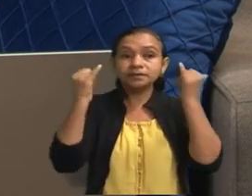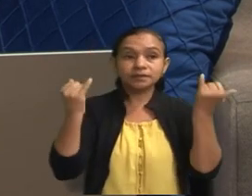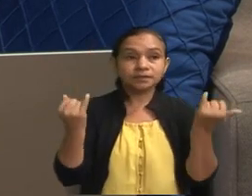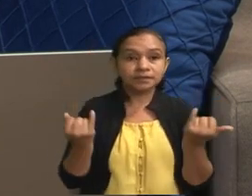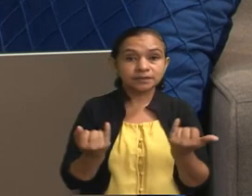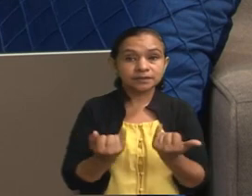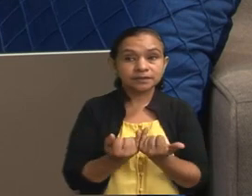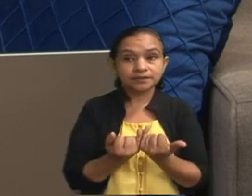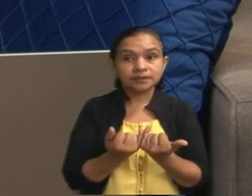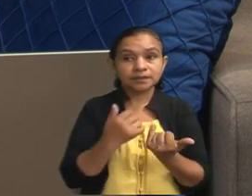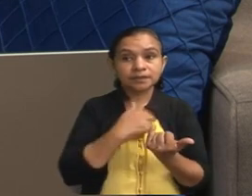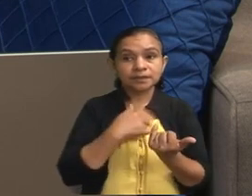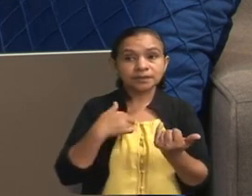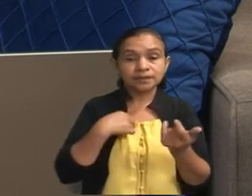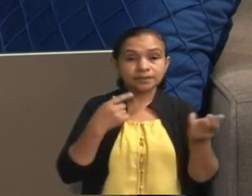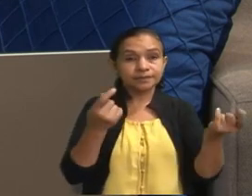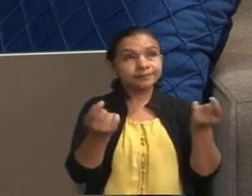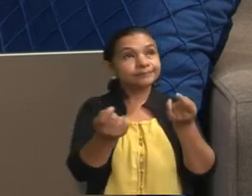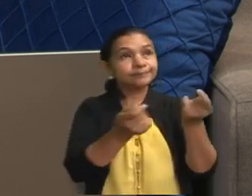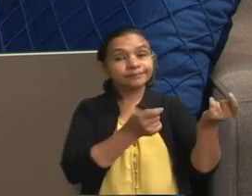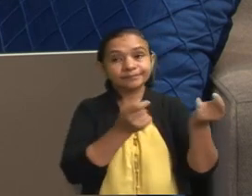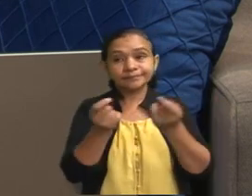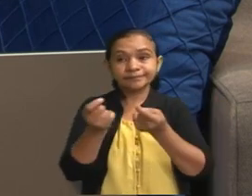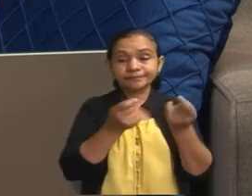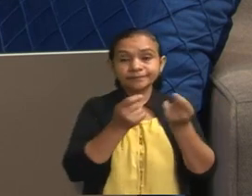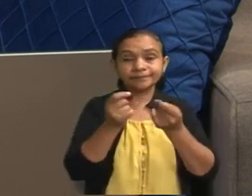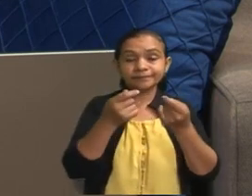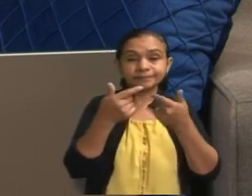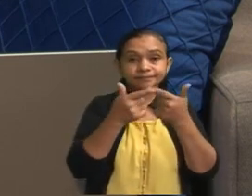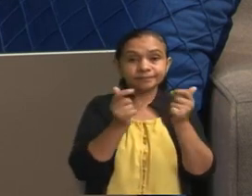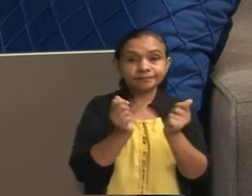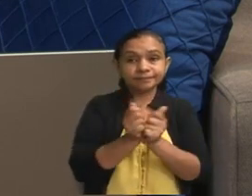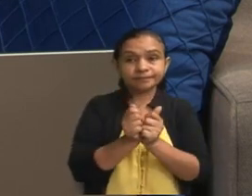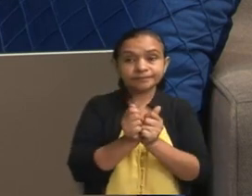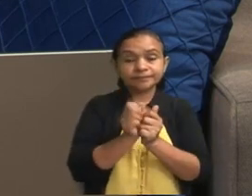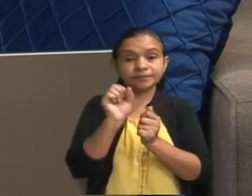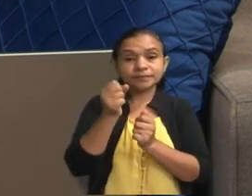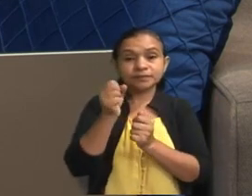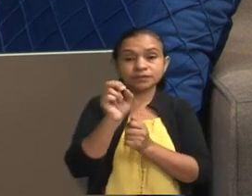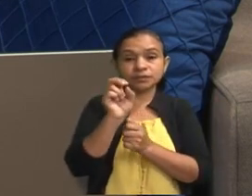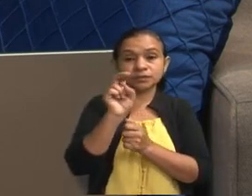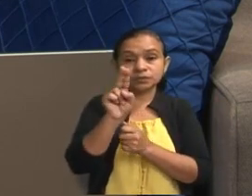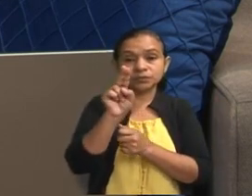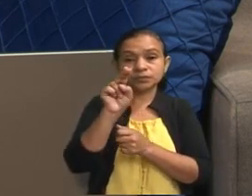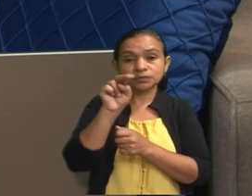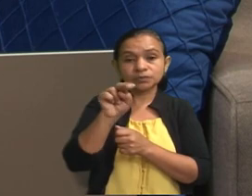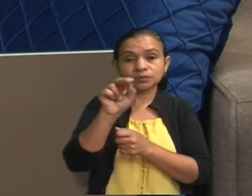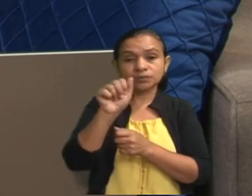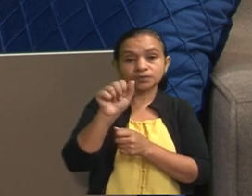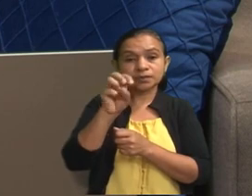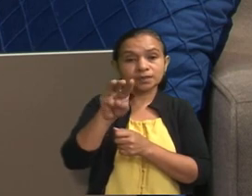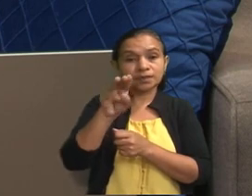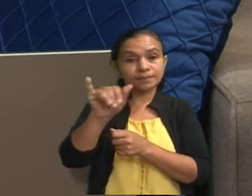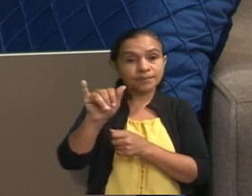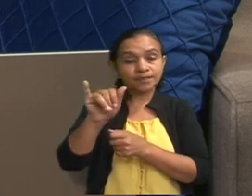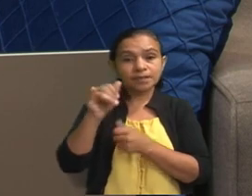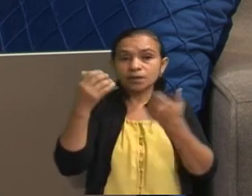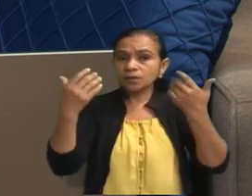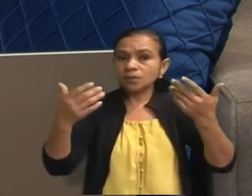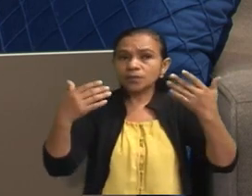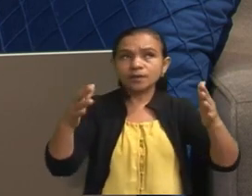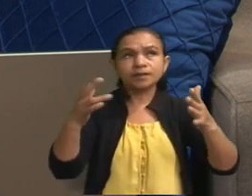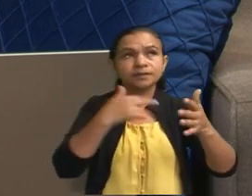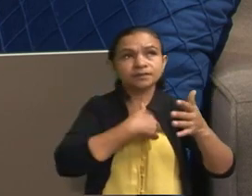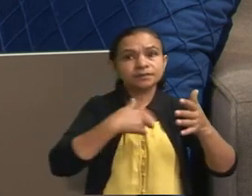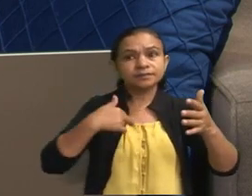que maneja el sistema global de alerta de tsunami. Entonces, cualquier centro de alerta